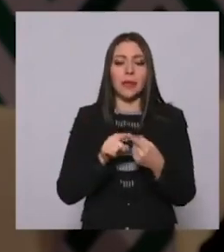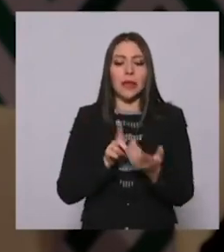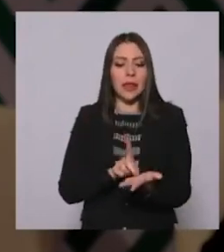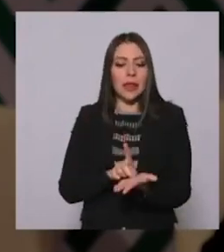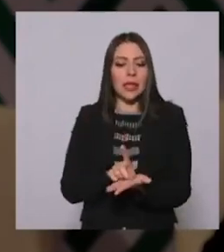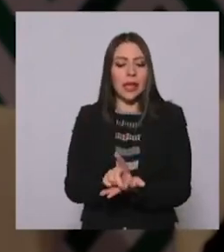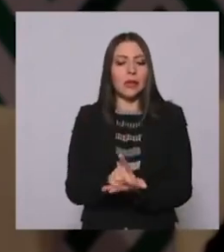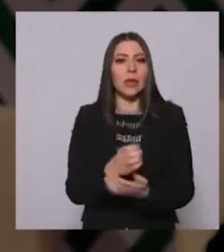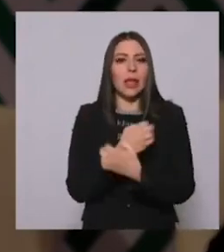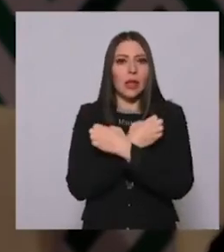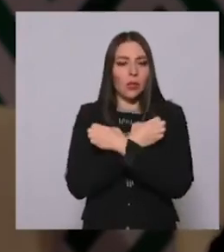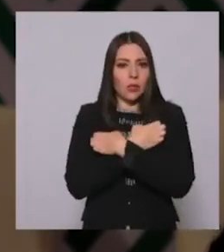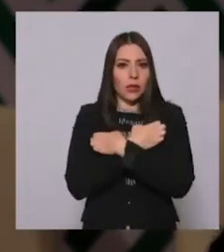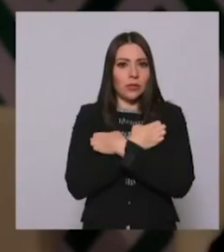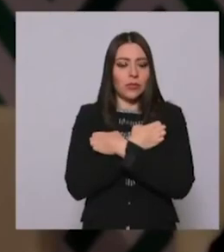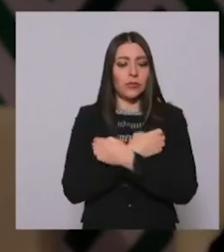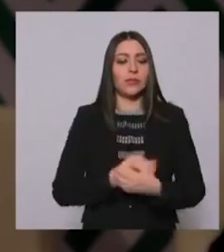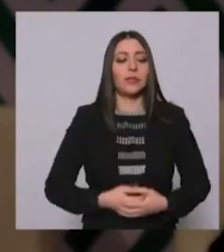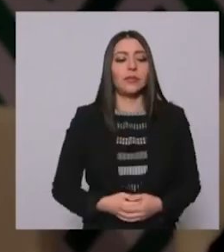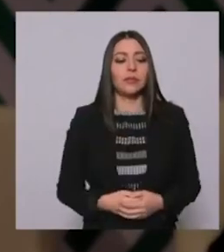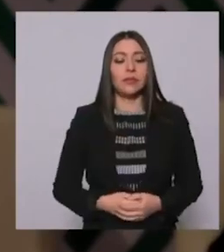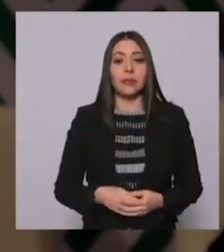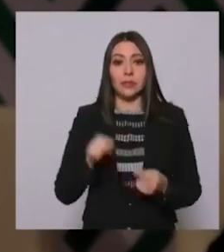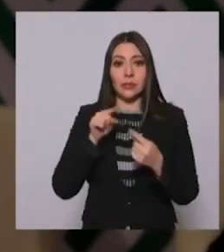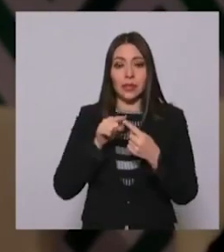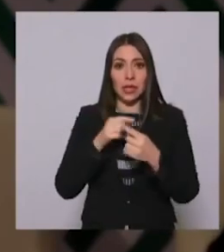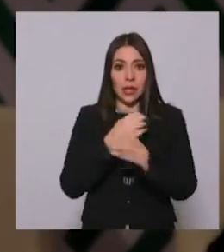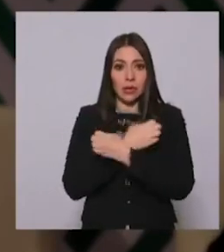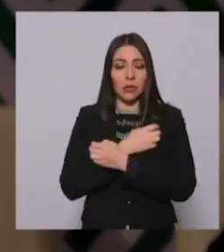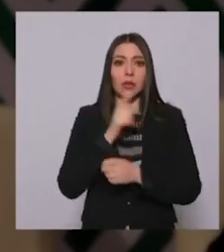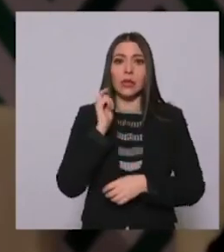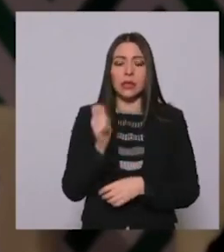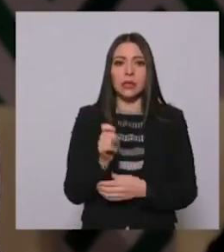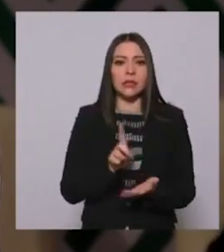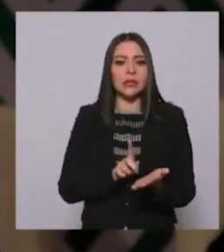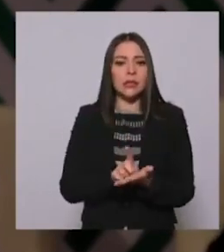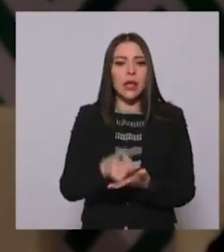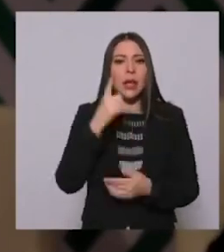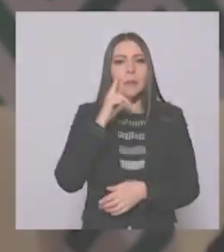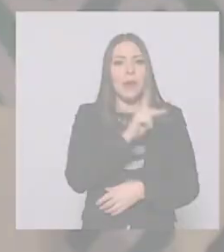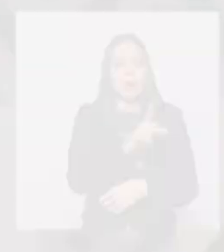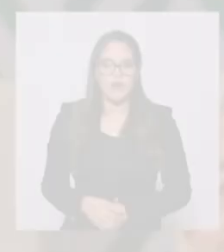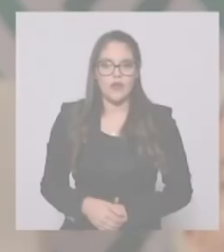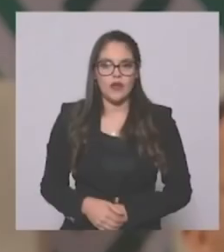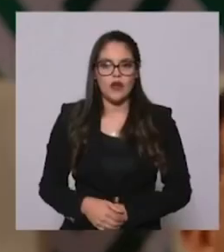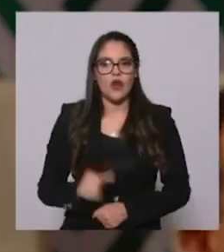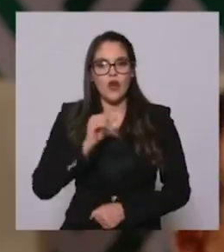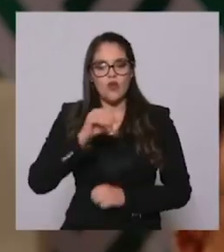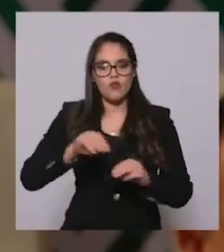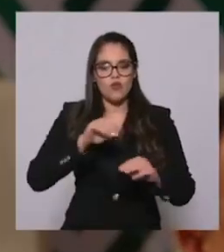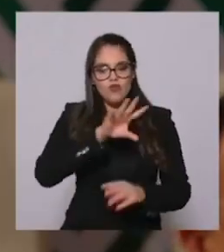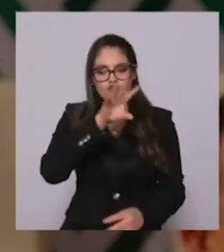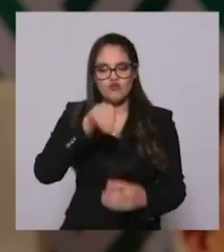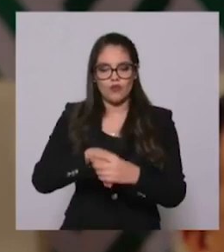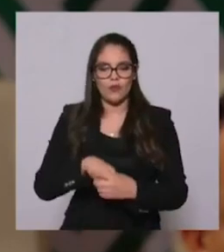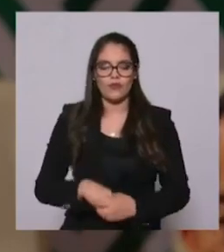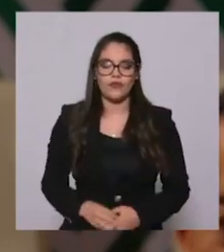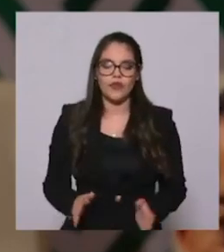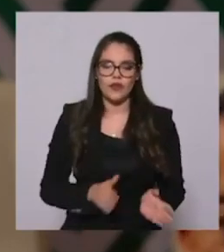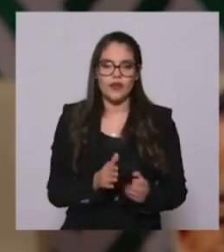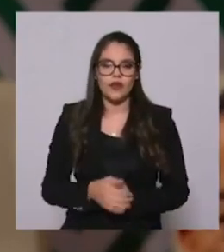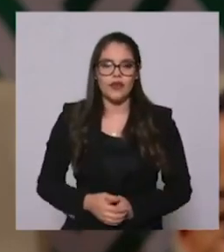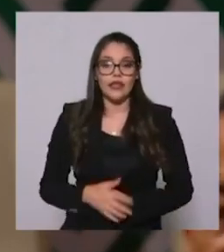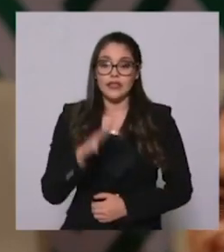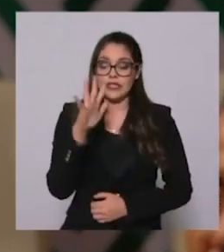que sustituye las multas económicas por educación vial y trabajo comunitario. El 5 de diciembre